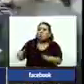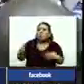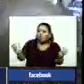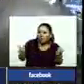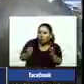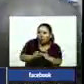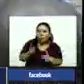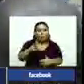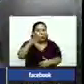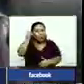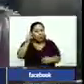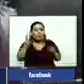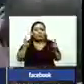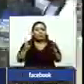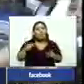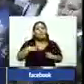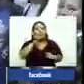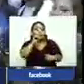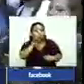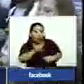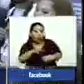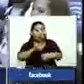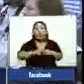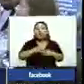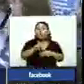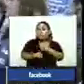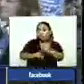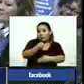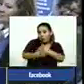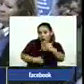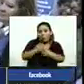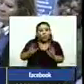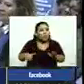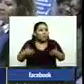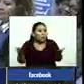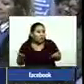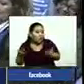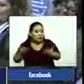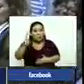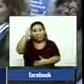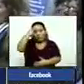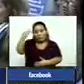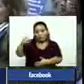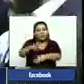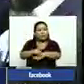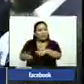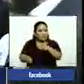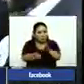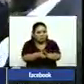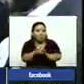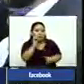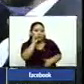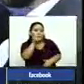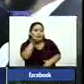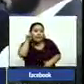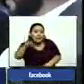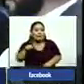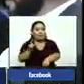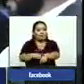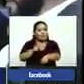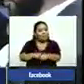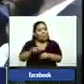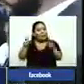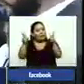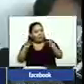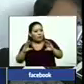sede del organismo y destacó el uso de las tecnologías en la forma de hacer política. Los diputados señalan que era el momento para abordar